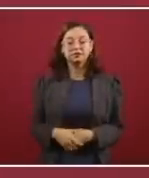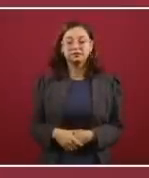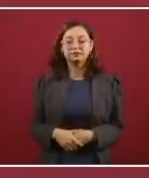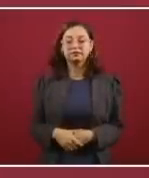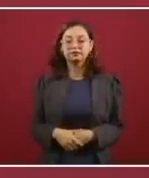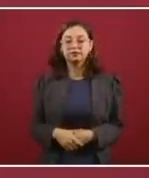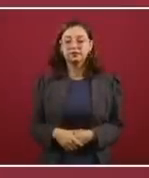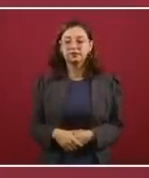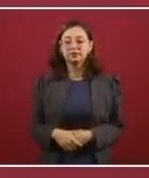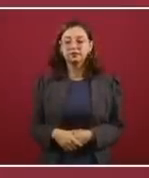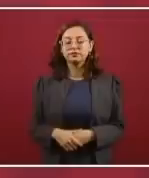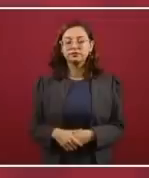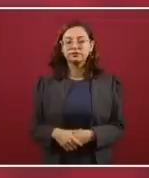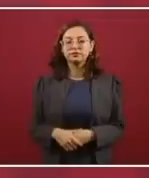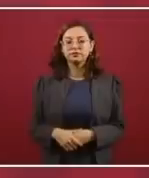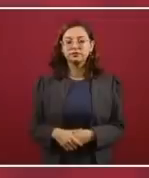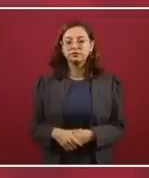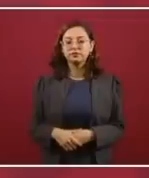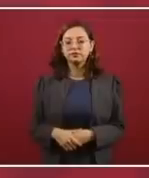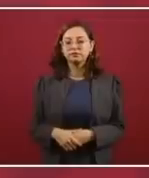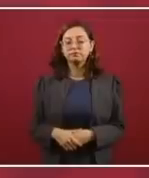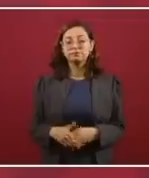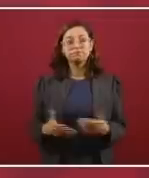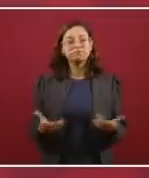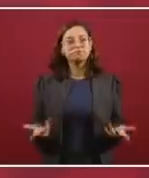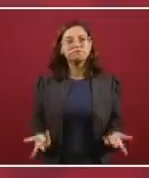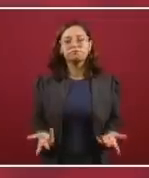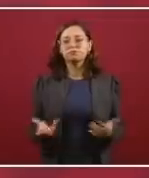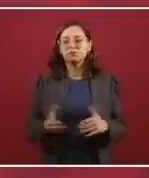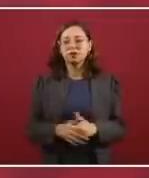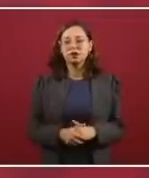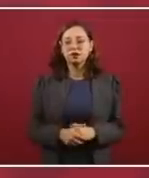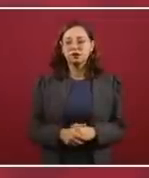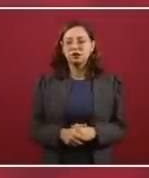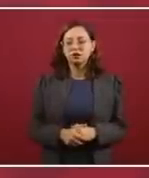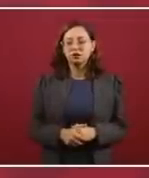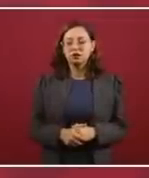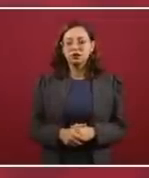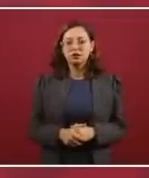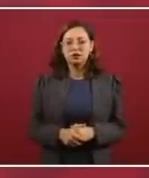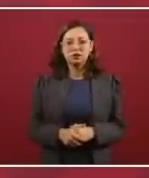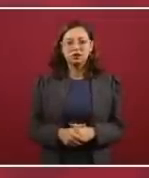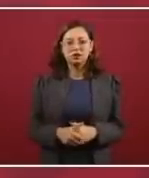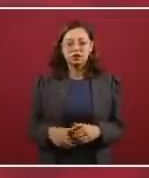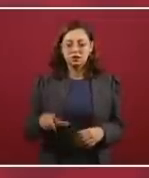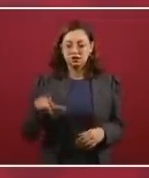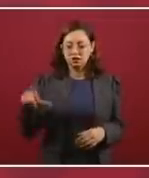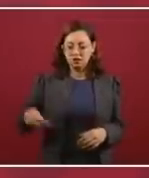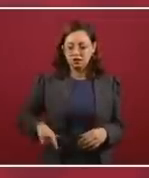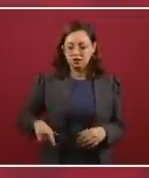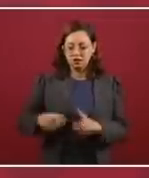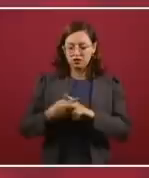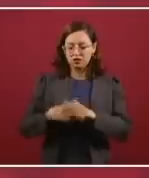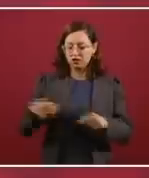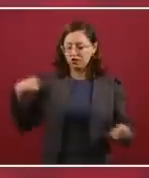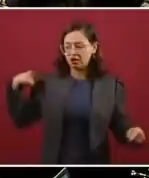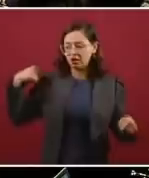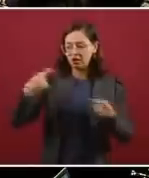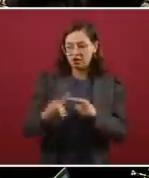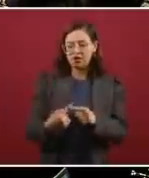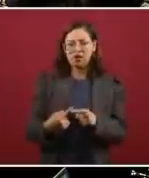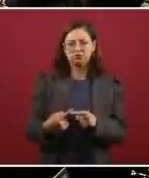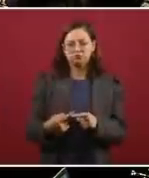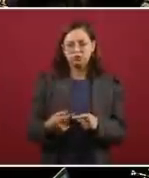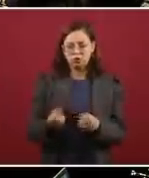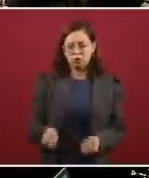Puedo darte el reporte de los últimos, cuando menos desde que entramos al gobierno a esta fecha, con mucho gusto ahorita les pido que te lo